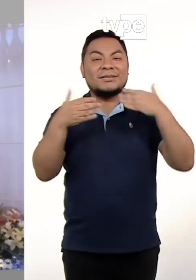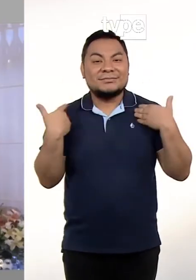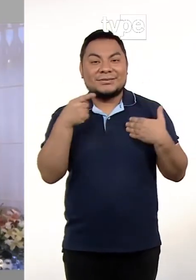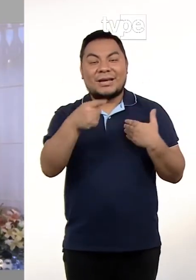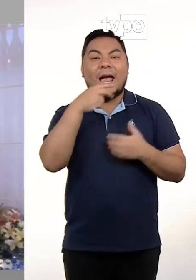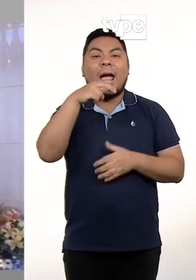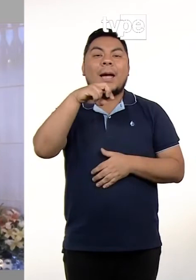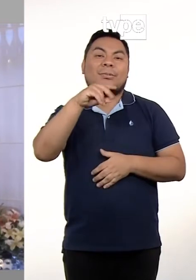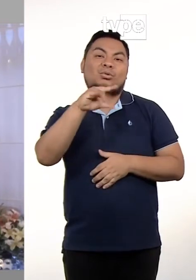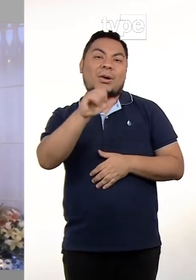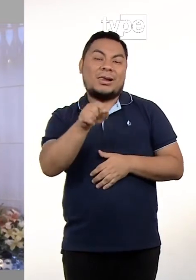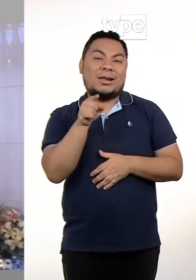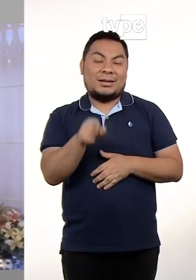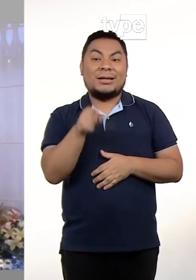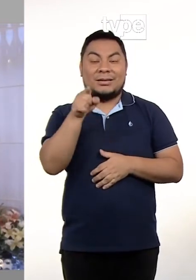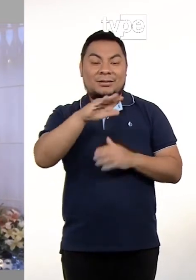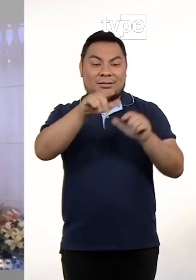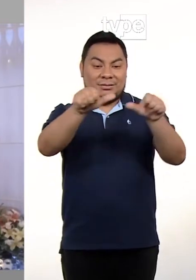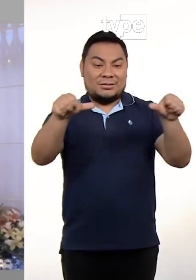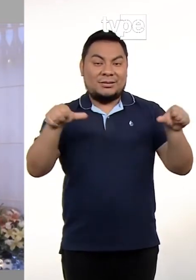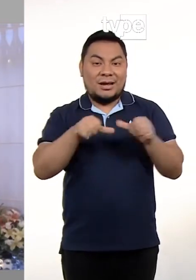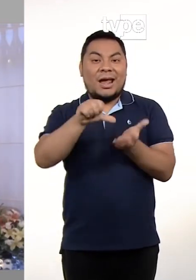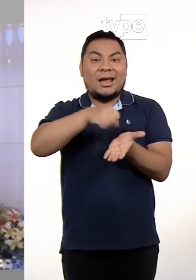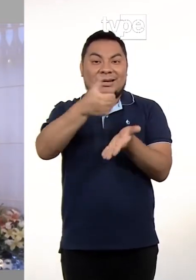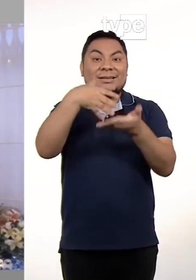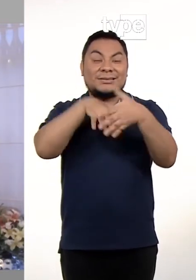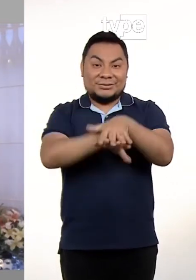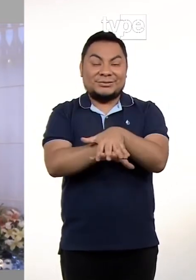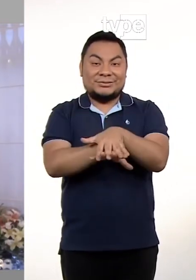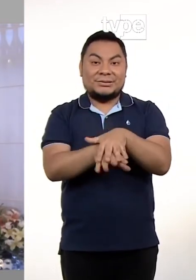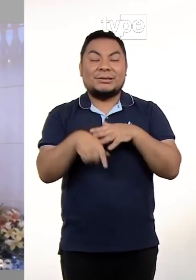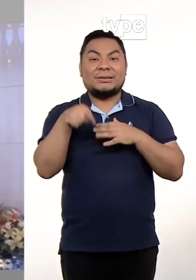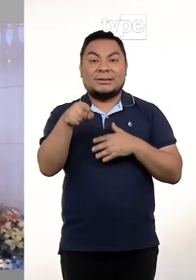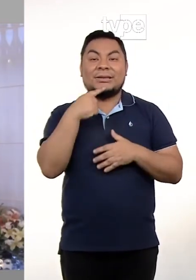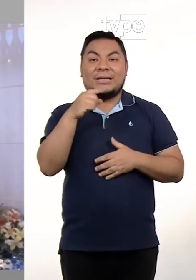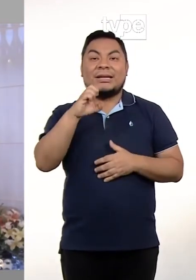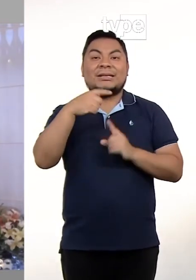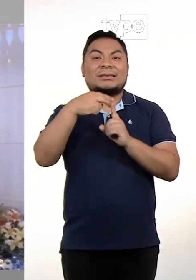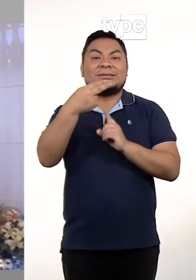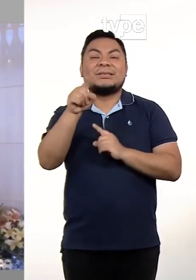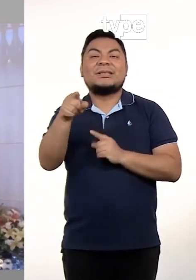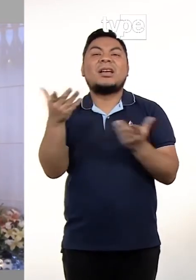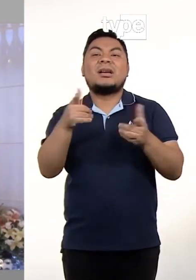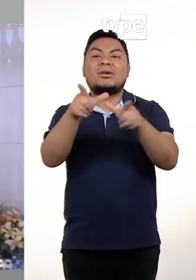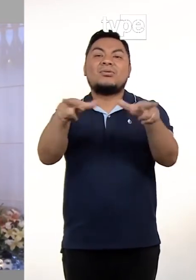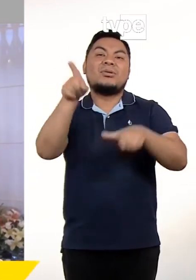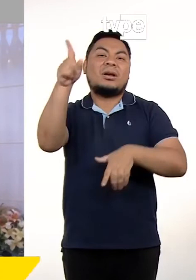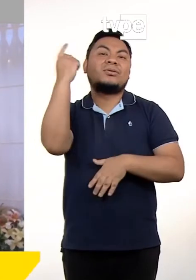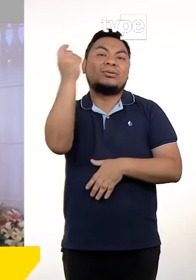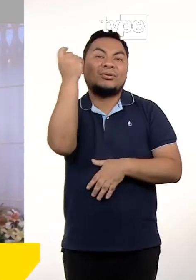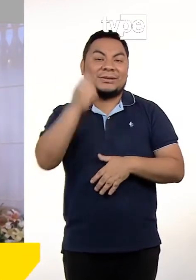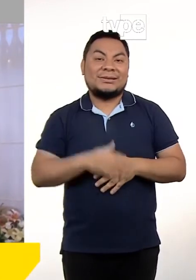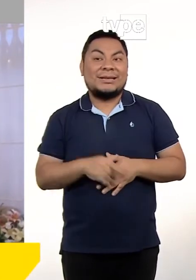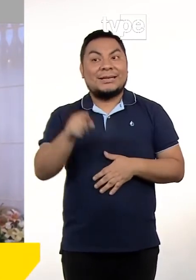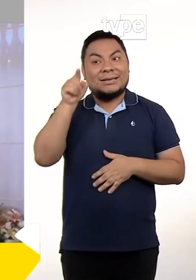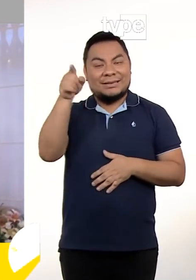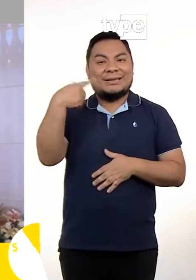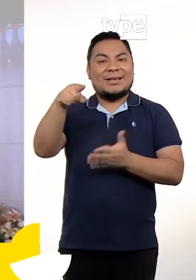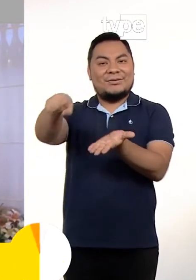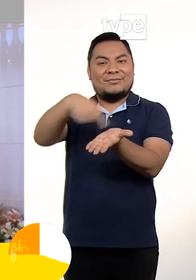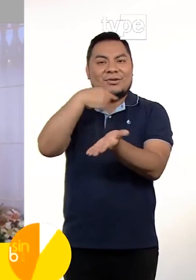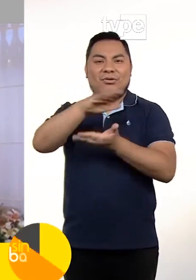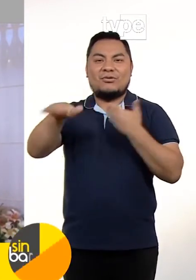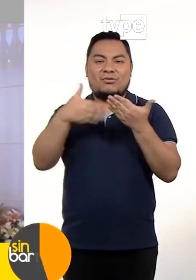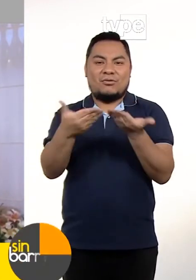Felicitaciones a Paola Anguamán. Ella tiene este centro de arte inclusivo, Mis Tres Amores, allá en la ciudad de Trujillo. Desde allá